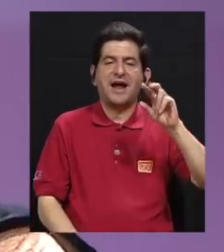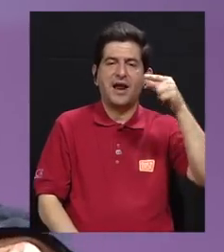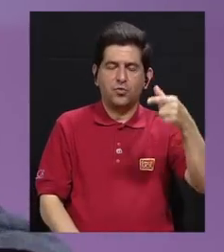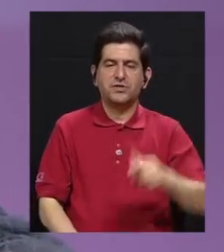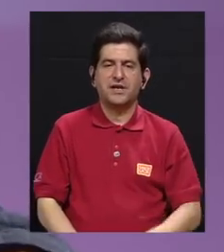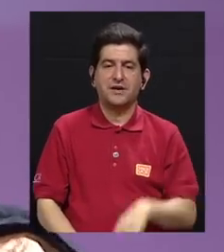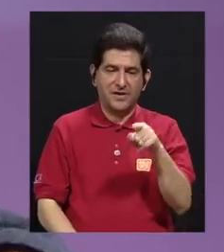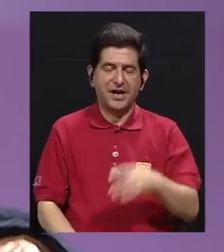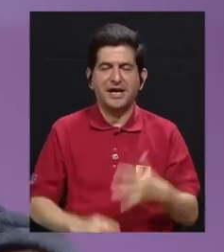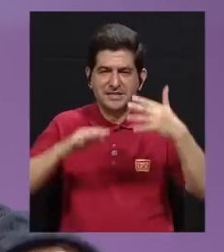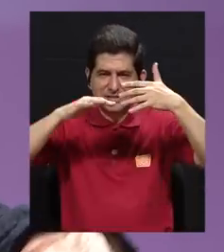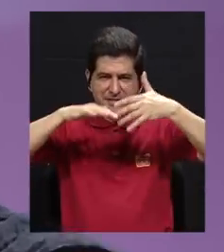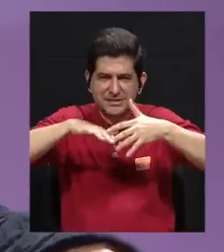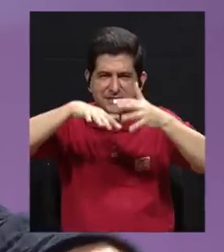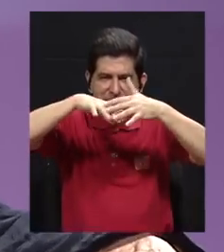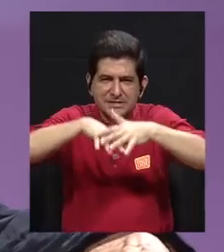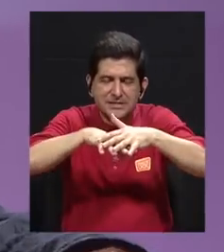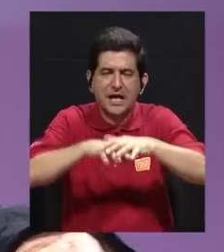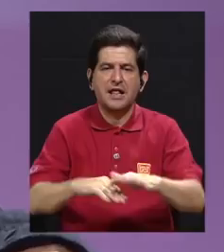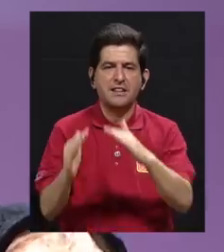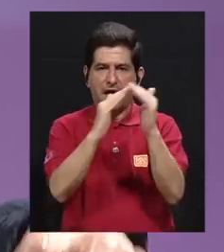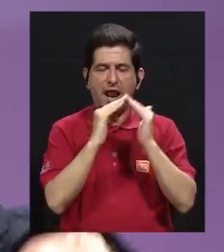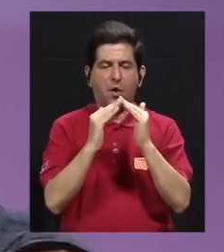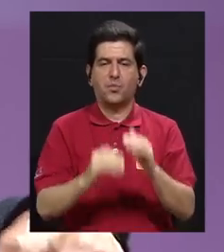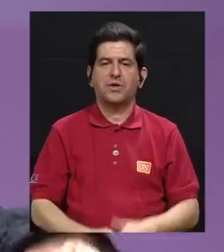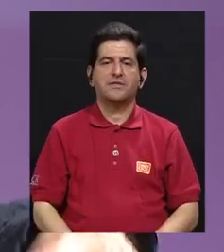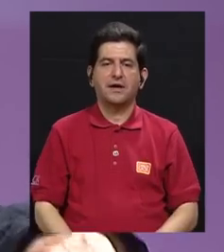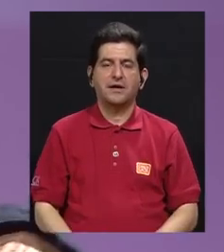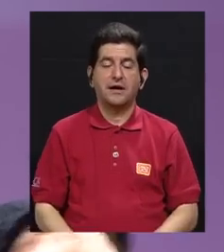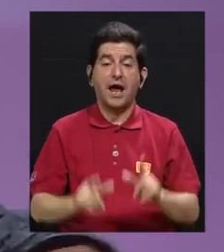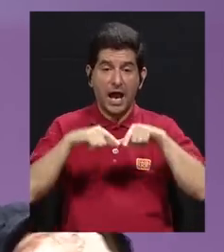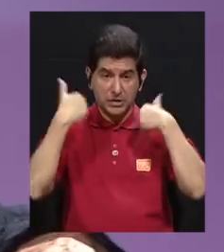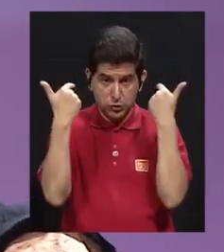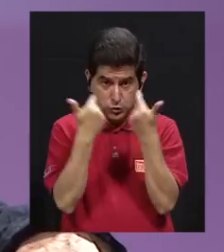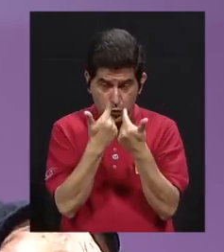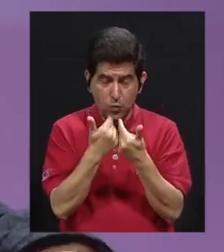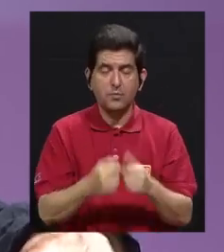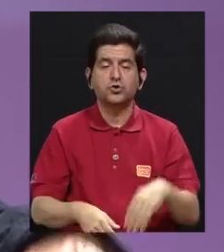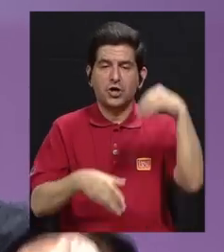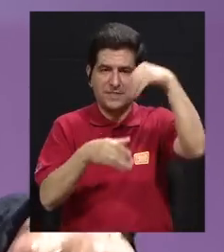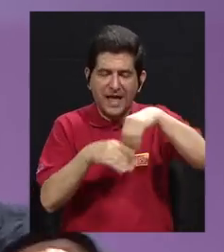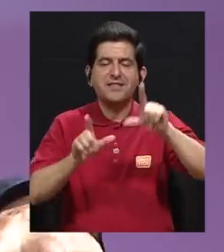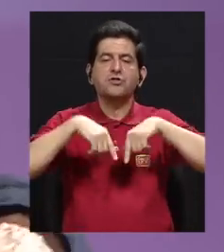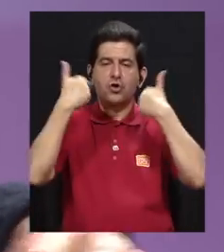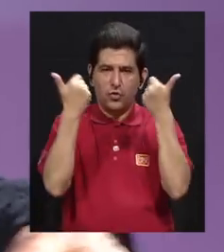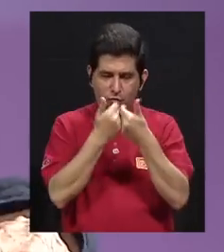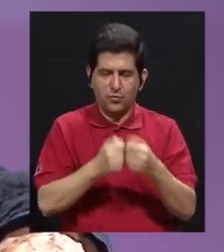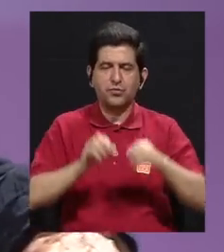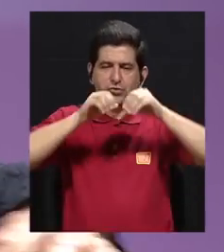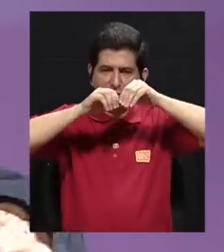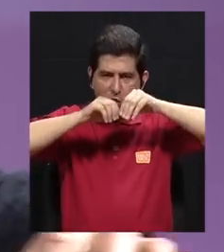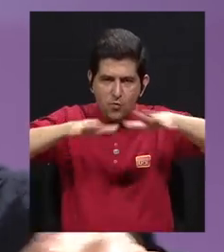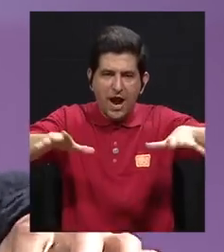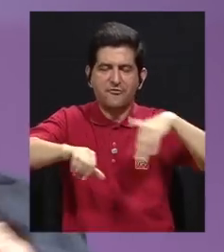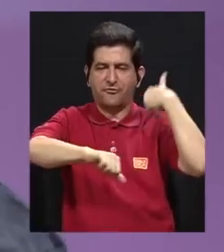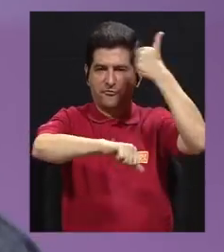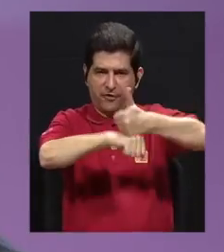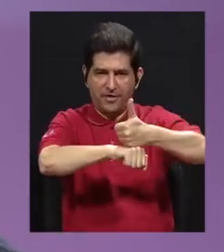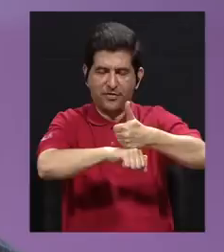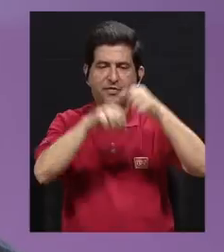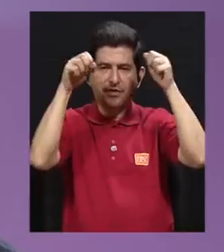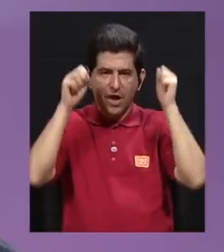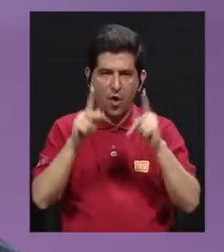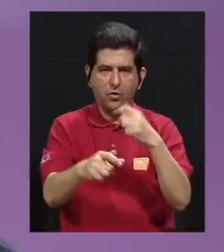que Raquel Gutiérrez llama los entramados comunitarios, o sea, hacer colectivos de colectivos, o sea, redes